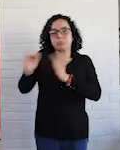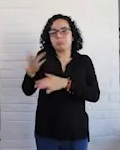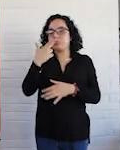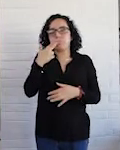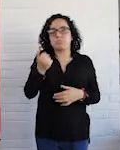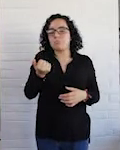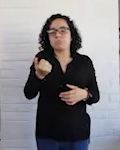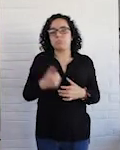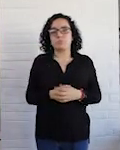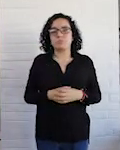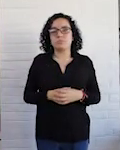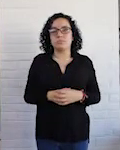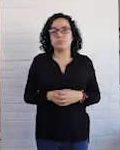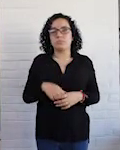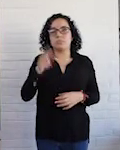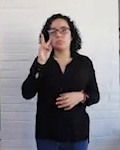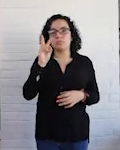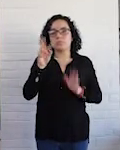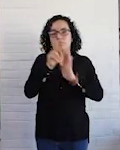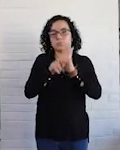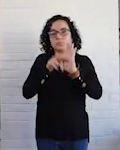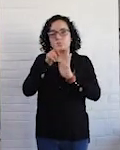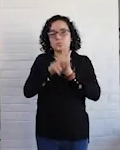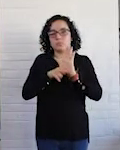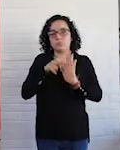Vamos a ver un video.